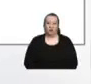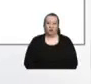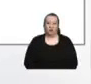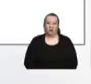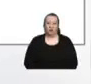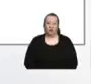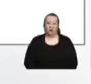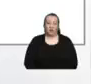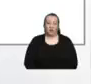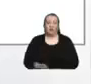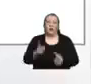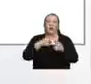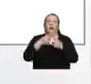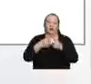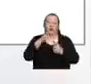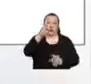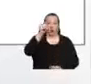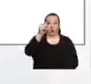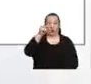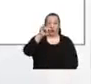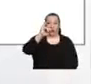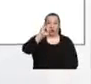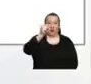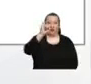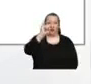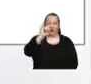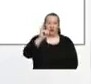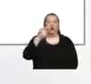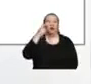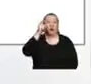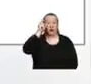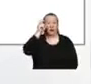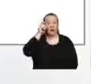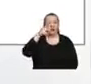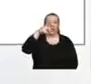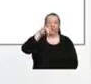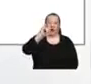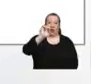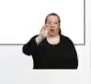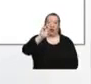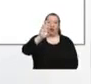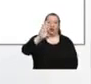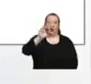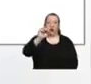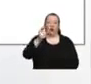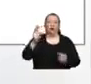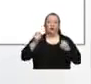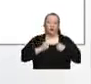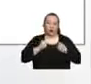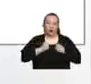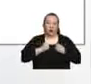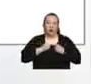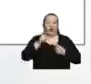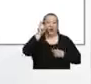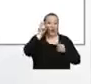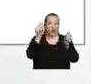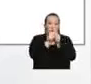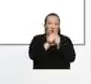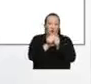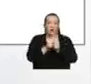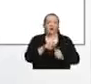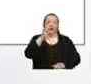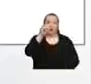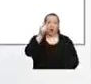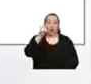entonces banco banif y propio guillermo lasso pietro ver sin propiedad yermo lazo 2011 manises holding propiedad de